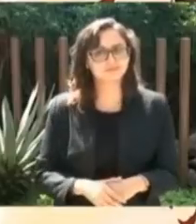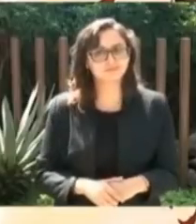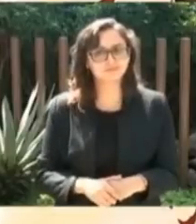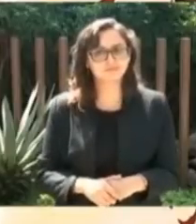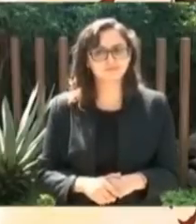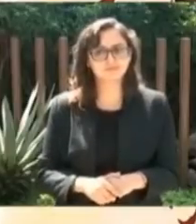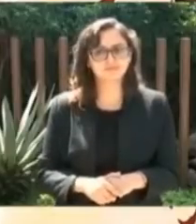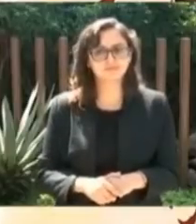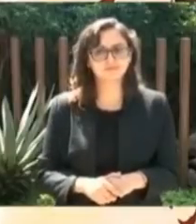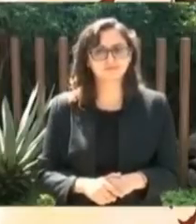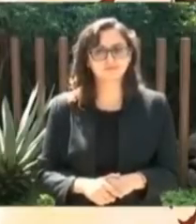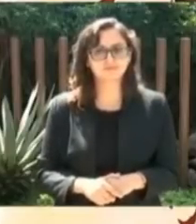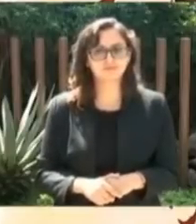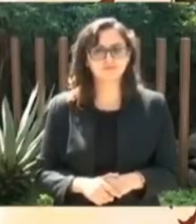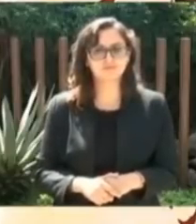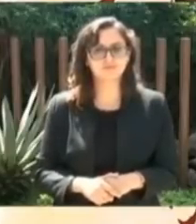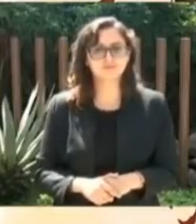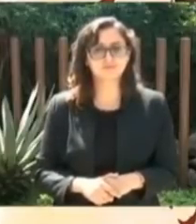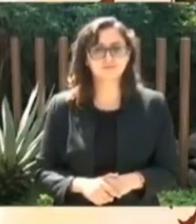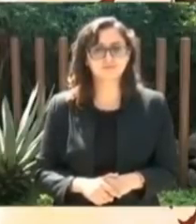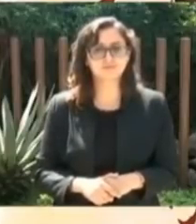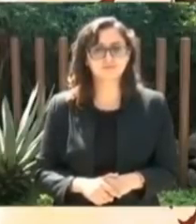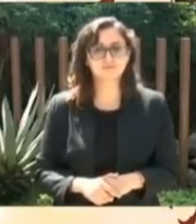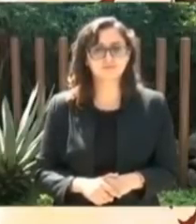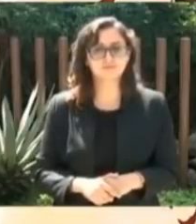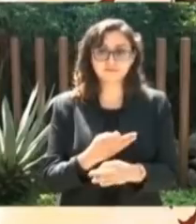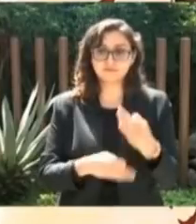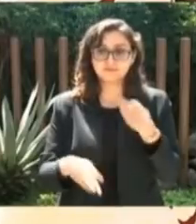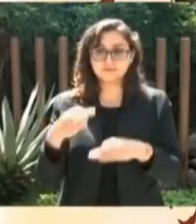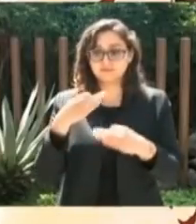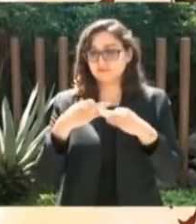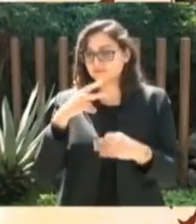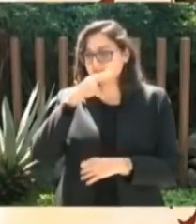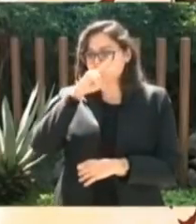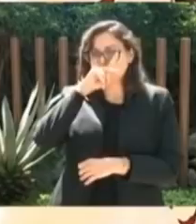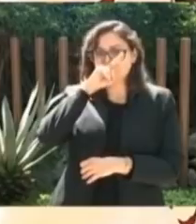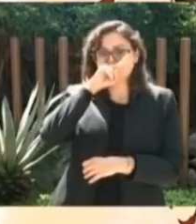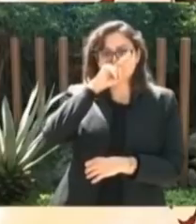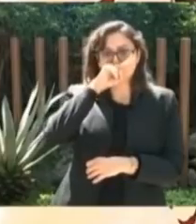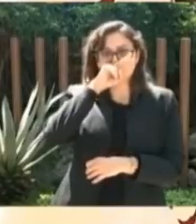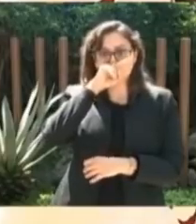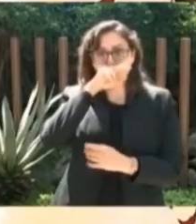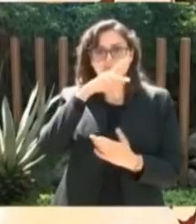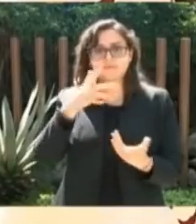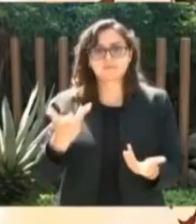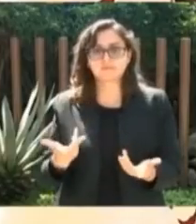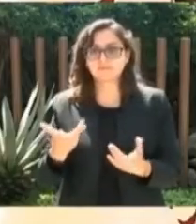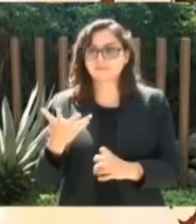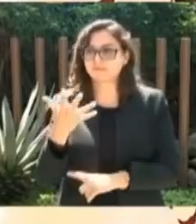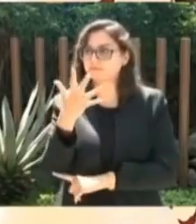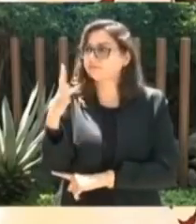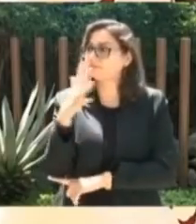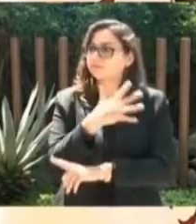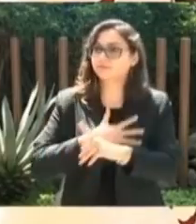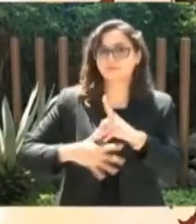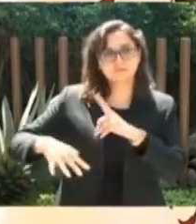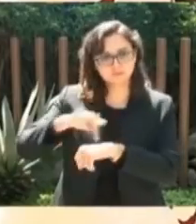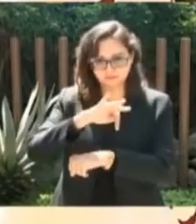Esto que ahora nos preocupa a todos, la defensa del medio